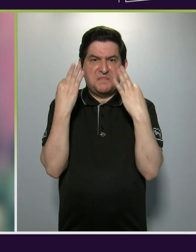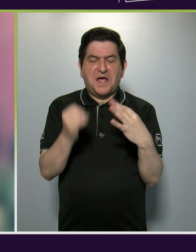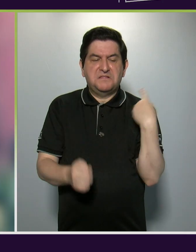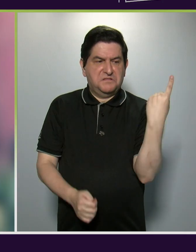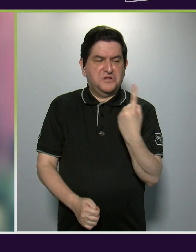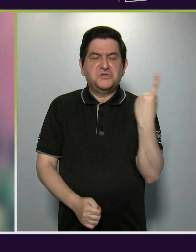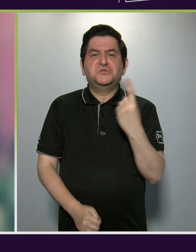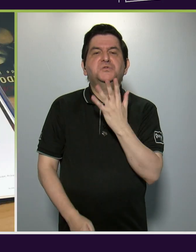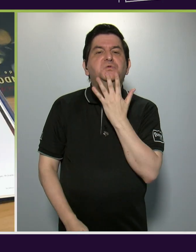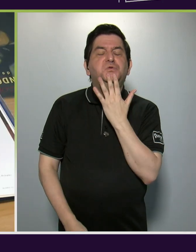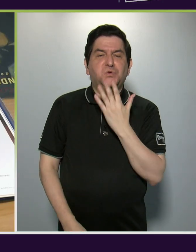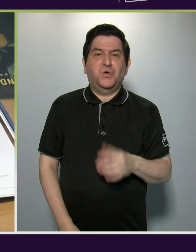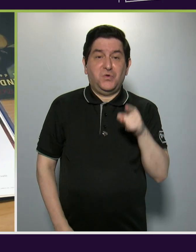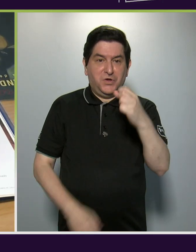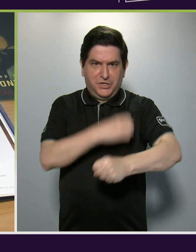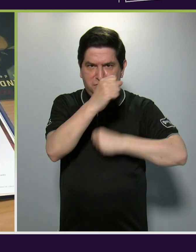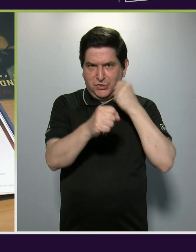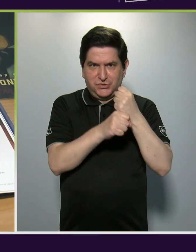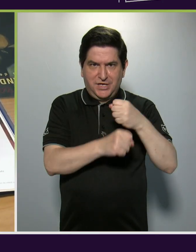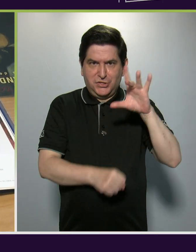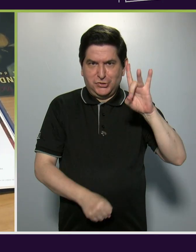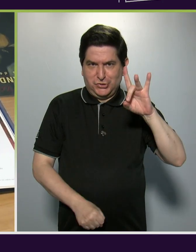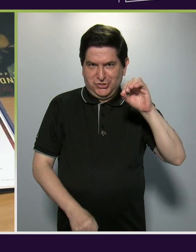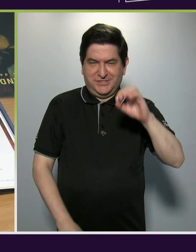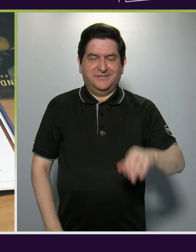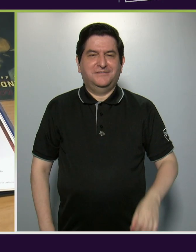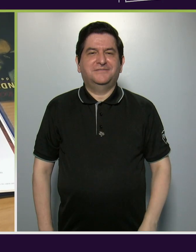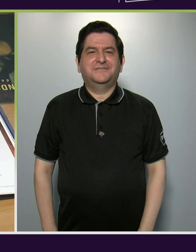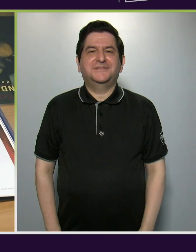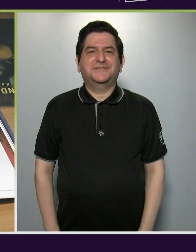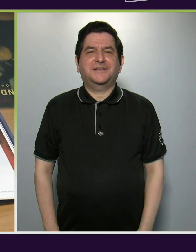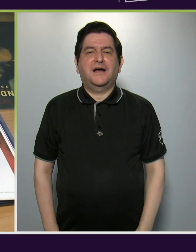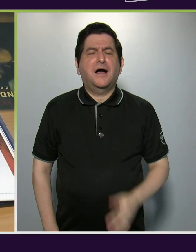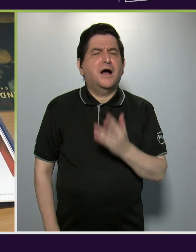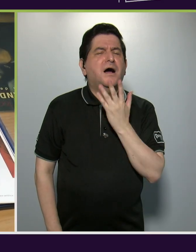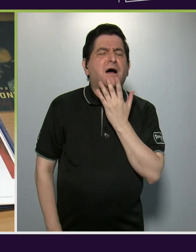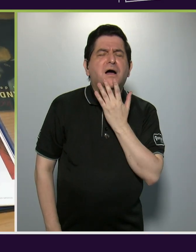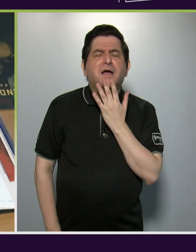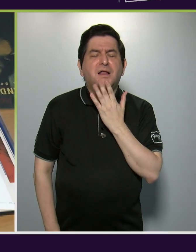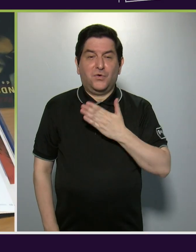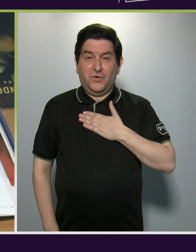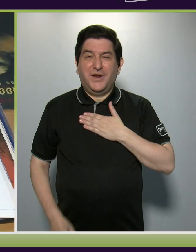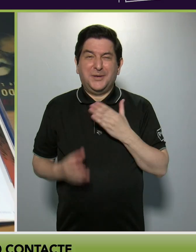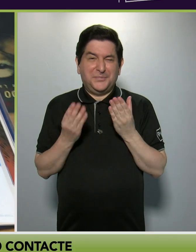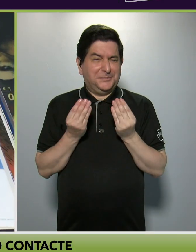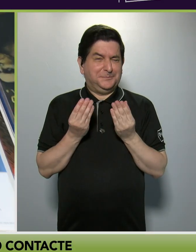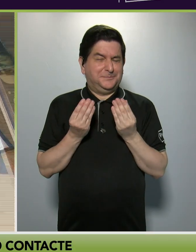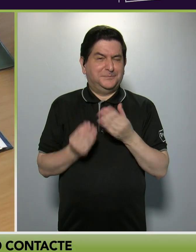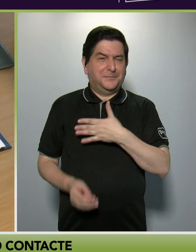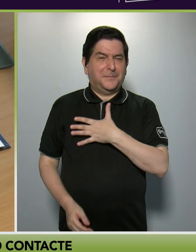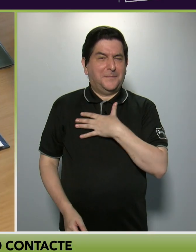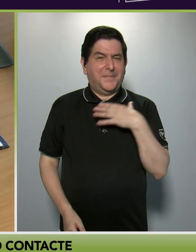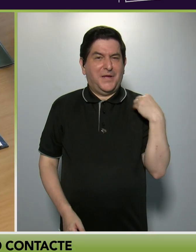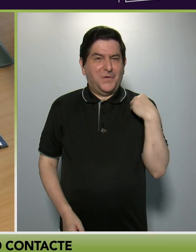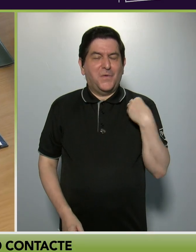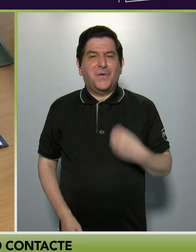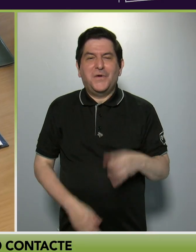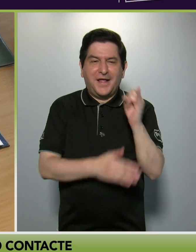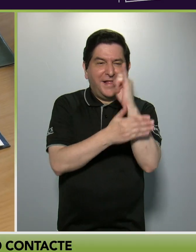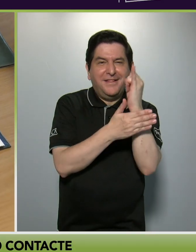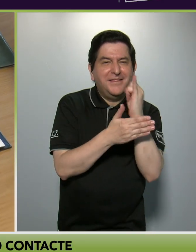color. Eso ya era en los años 80. Entonces el color siempre me da un poco de temor. Me gusta más el dibujo, me siento más